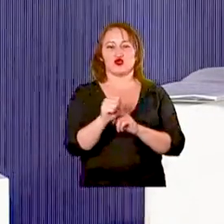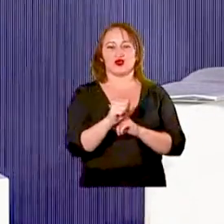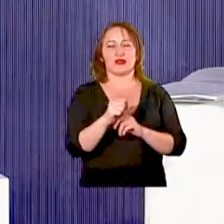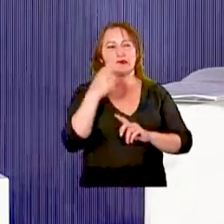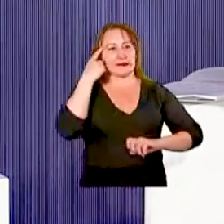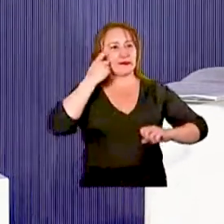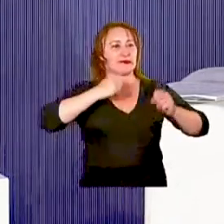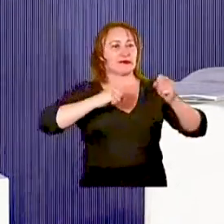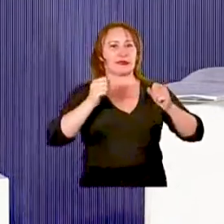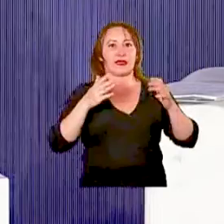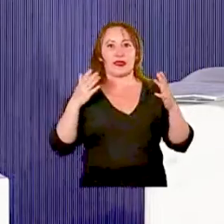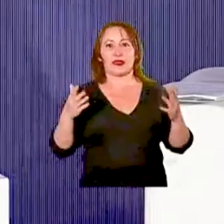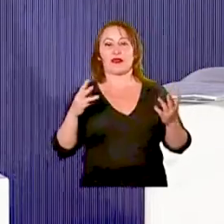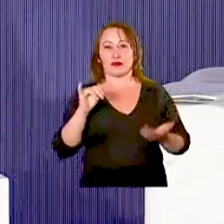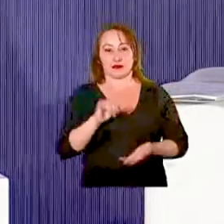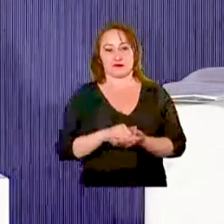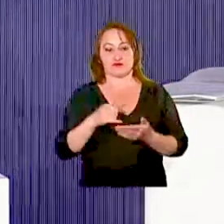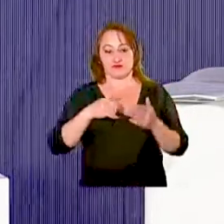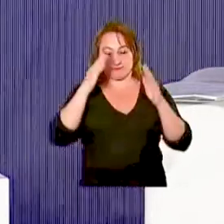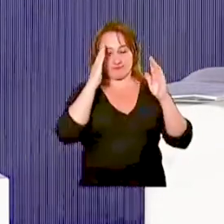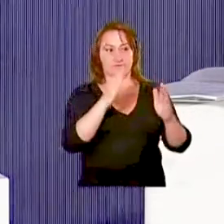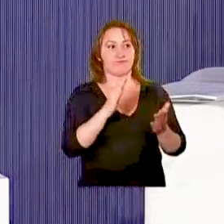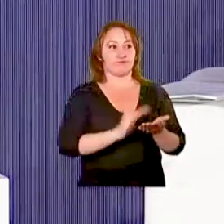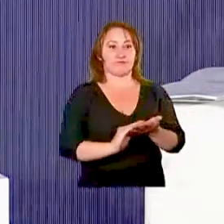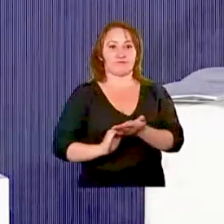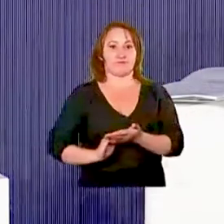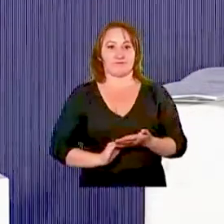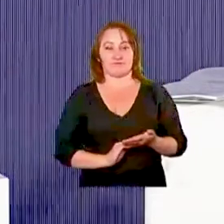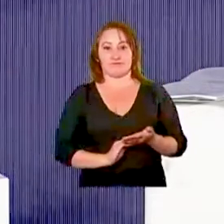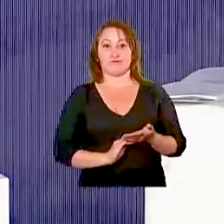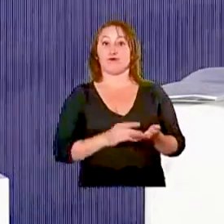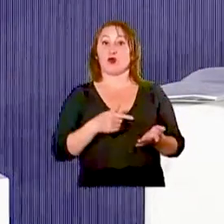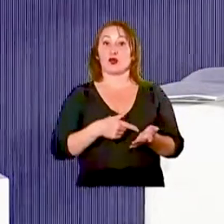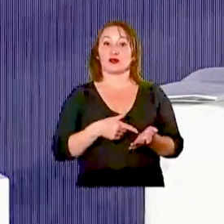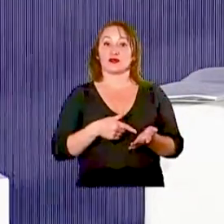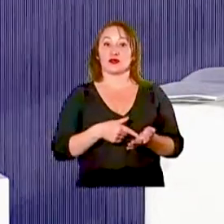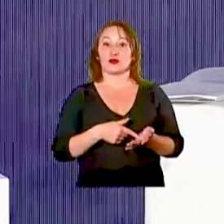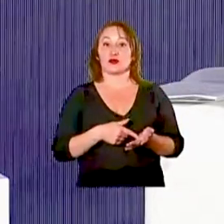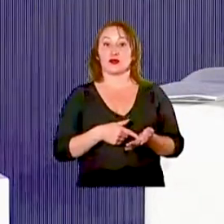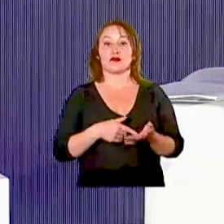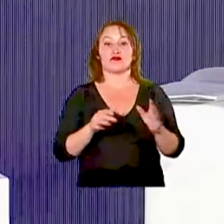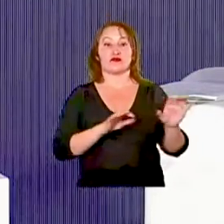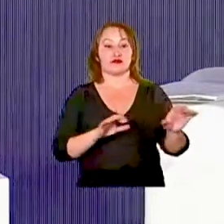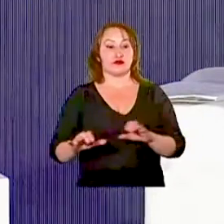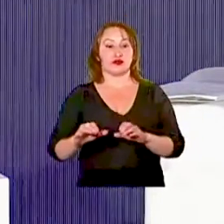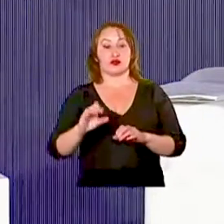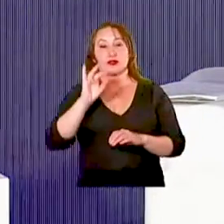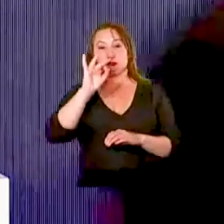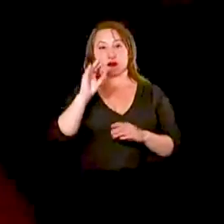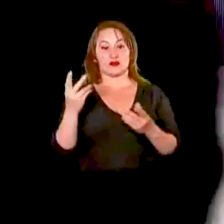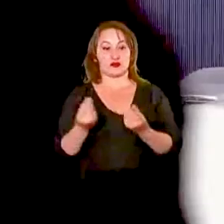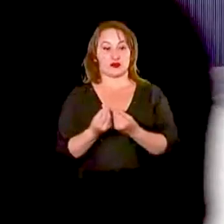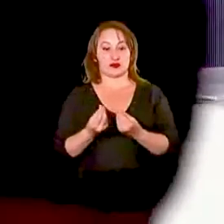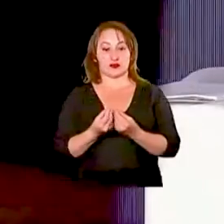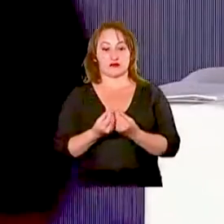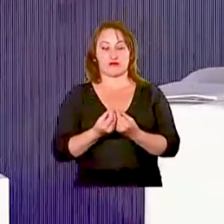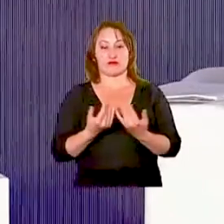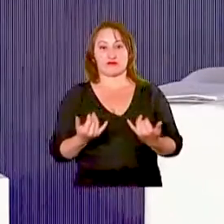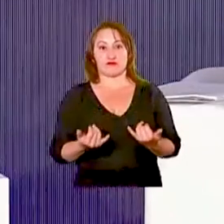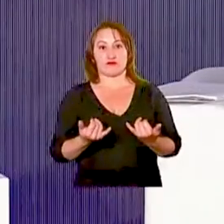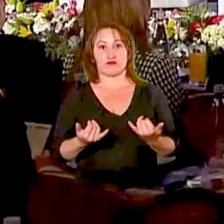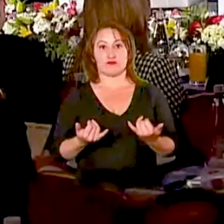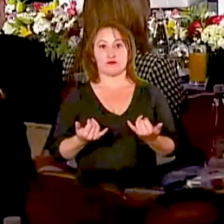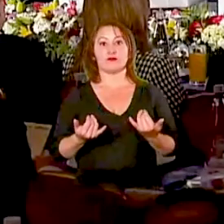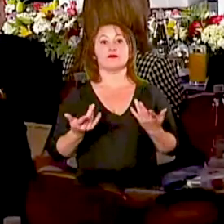las preocupaciones a las cuales debemos darle solución en nuestro país. Y por eso estas 3 compañeras de